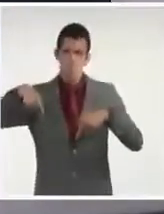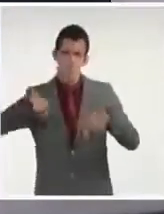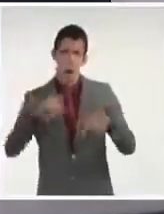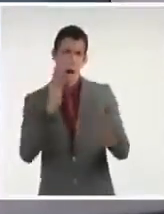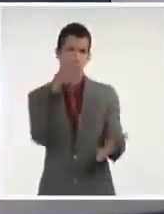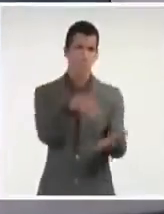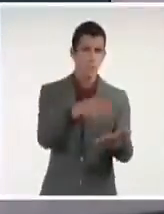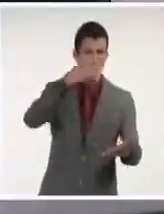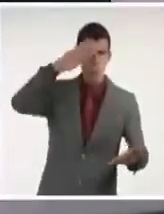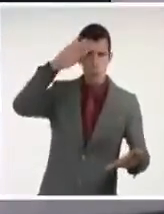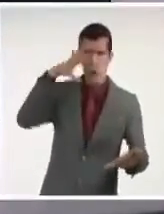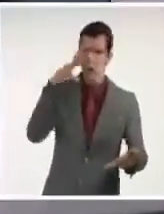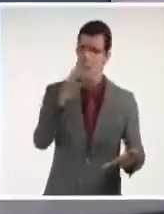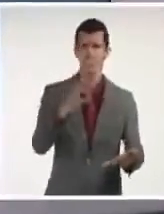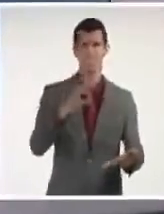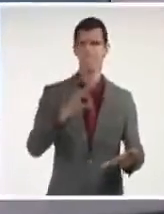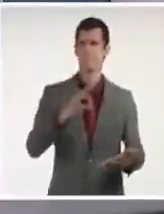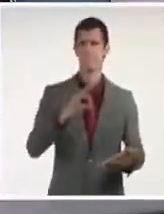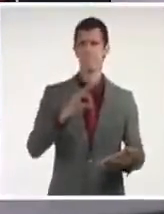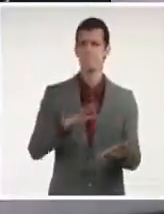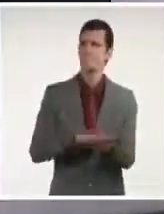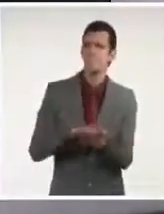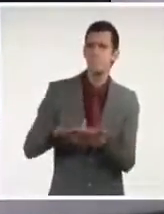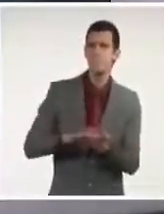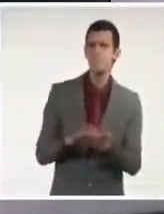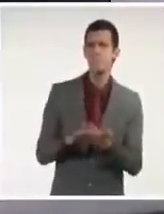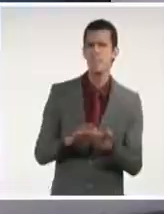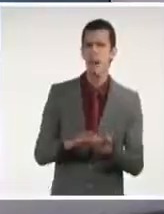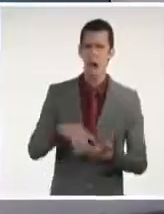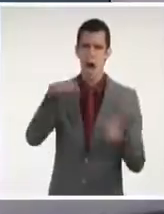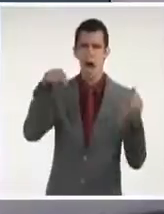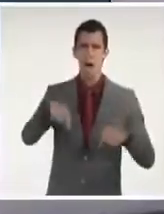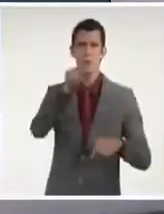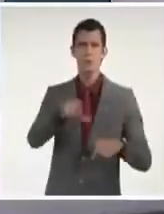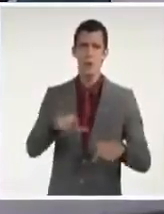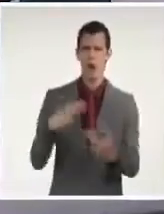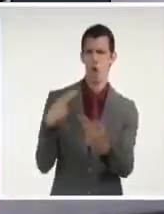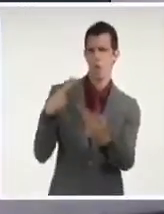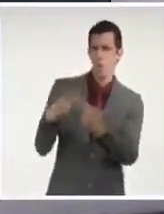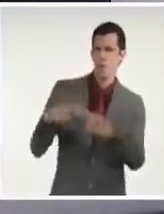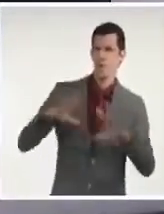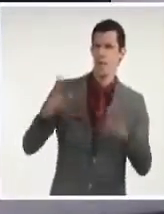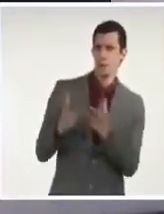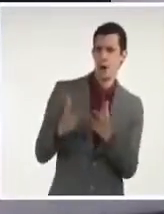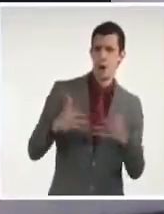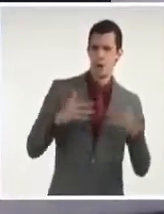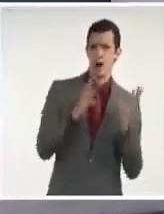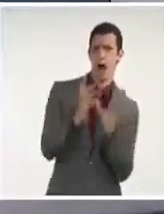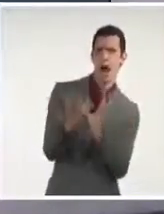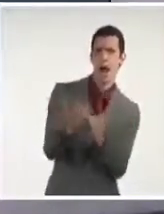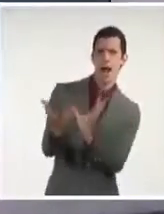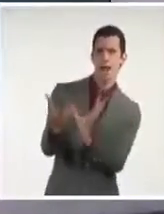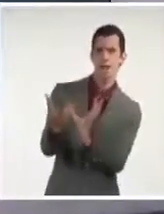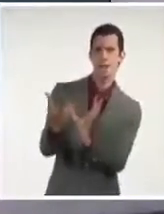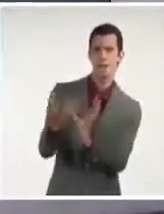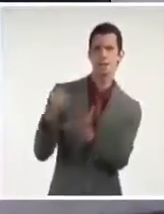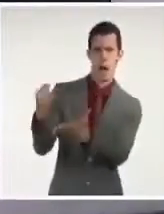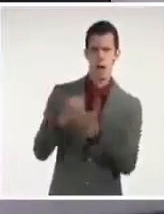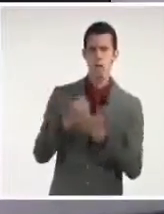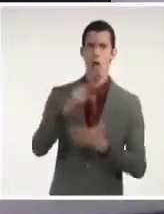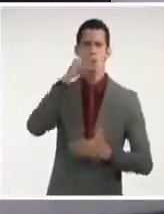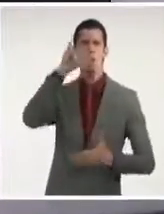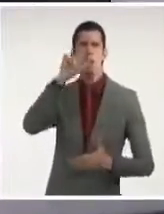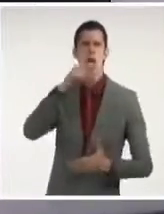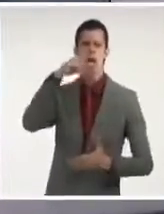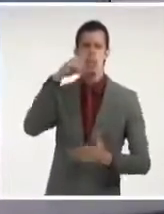Nadie ha considerado eso. Así que los que hoy bloquearon calles en Miami ya tienen su respuesta. Lo que está sucediendo en Cuba